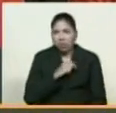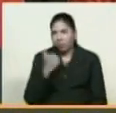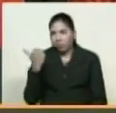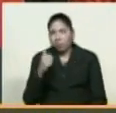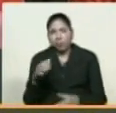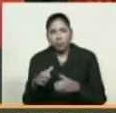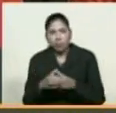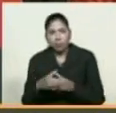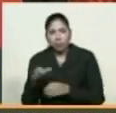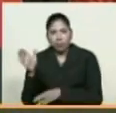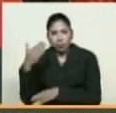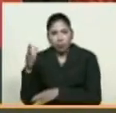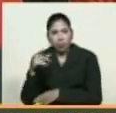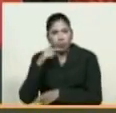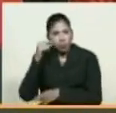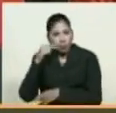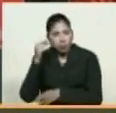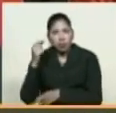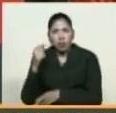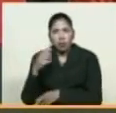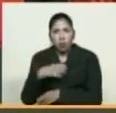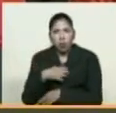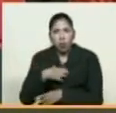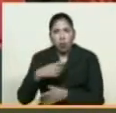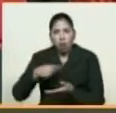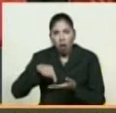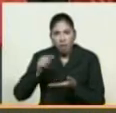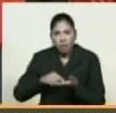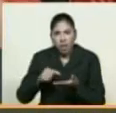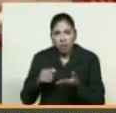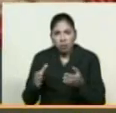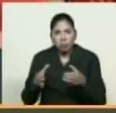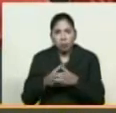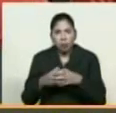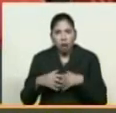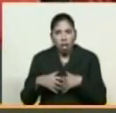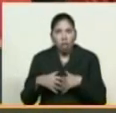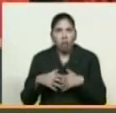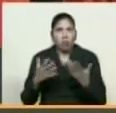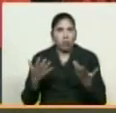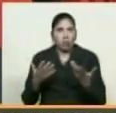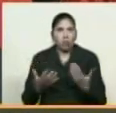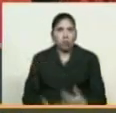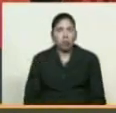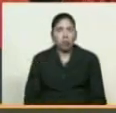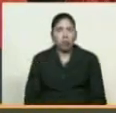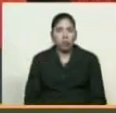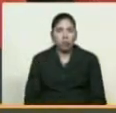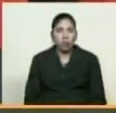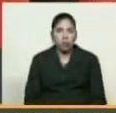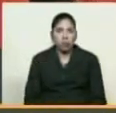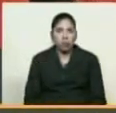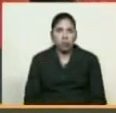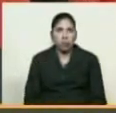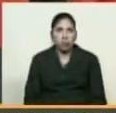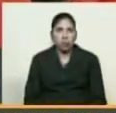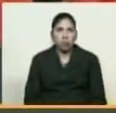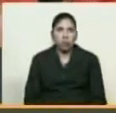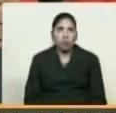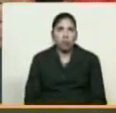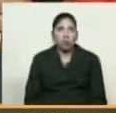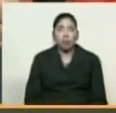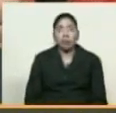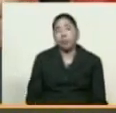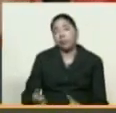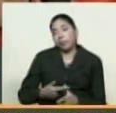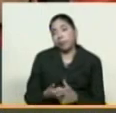No lo van a sacar por ningún lado. Porque son temas que no se tocan. Bueno, esa oposición con la cual nos ha tocado lidiar,